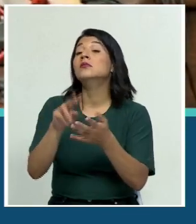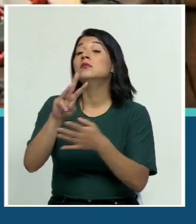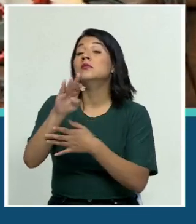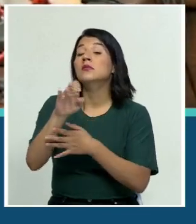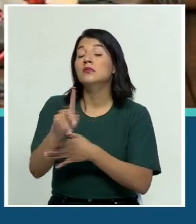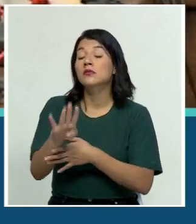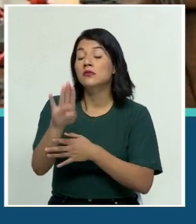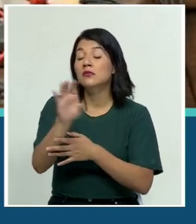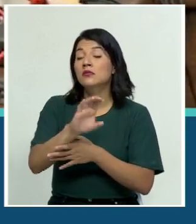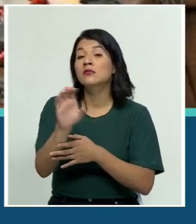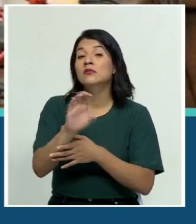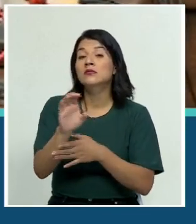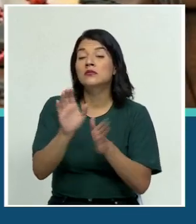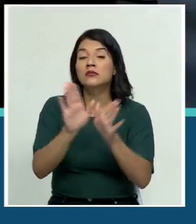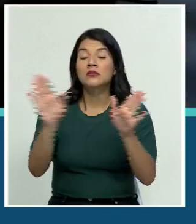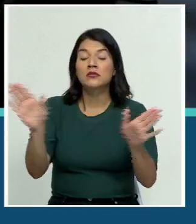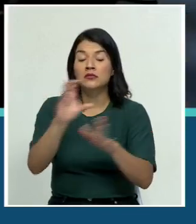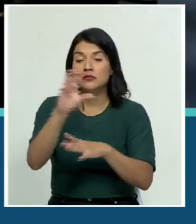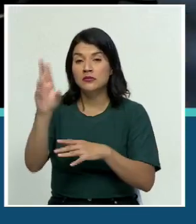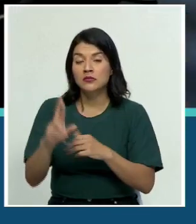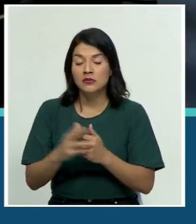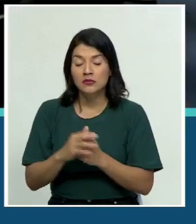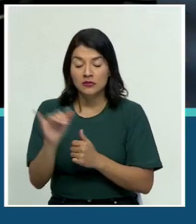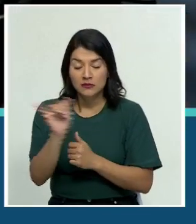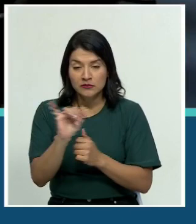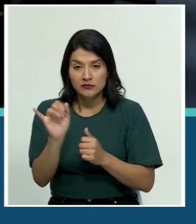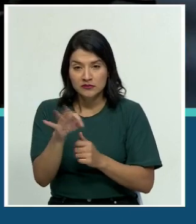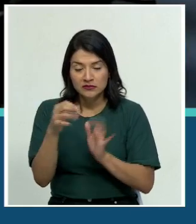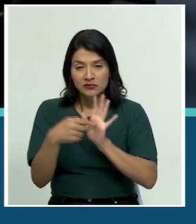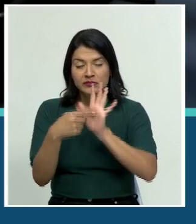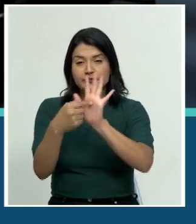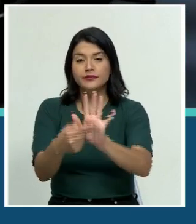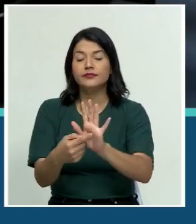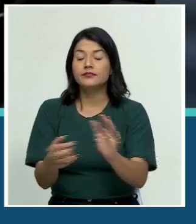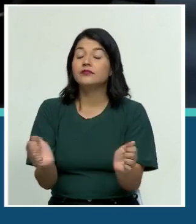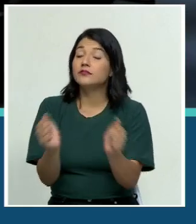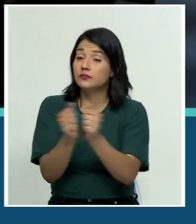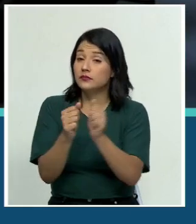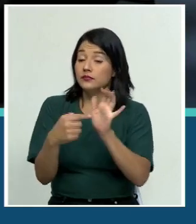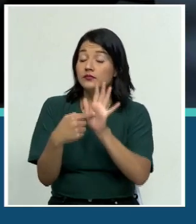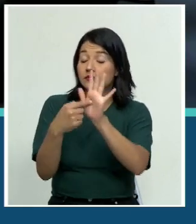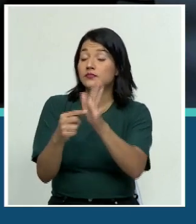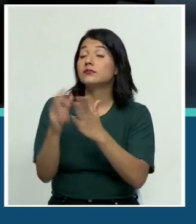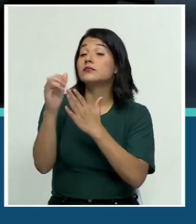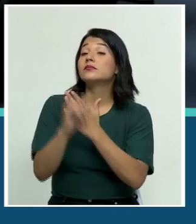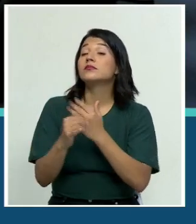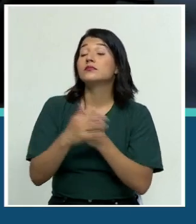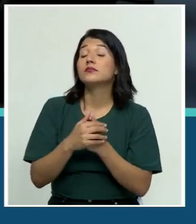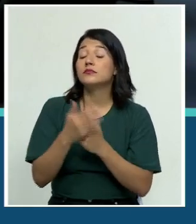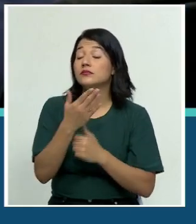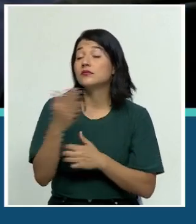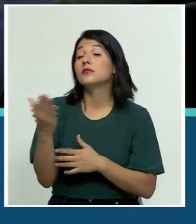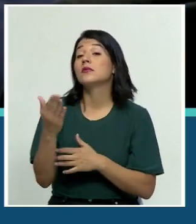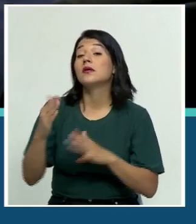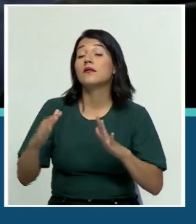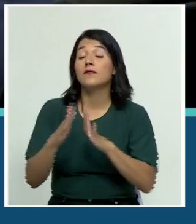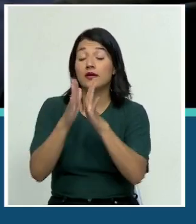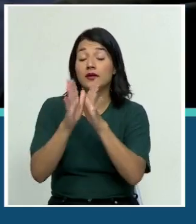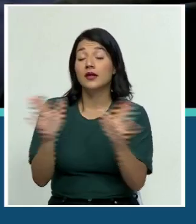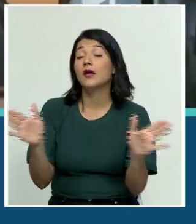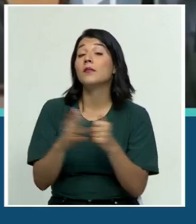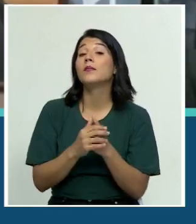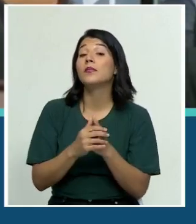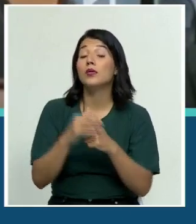República. Como un gesto de transparencia, aunado a la presentación del proyecto, el Frente Amplio envió al chat de WhatsApp